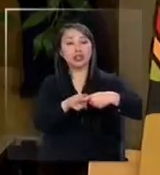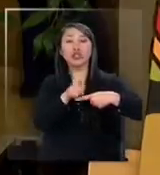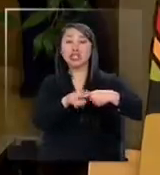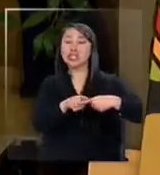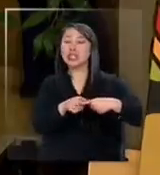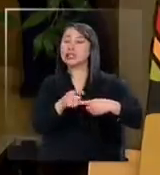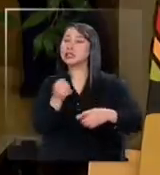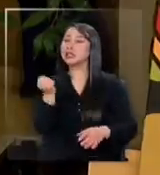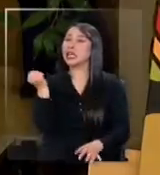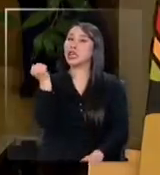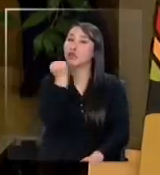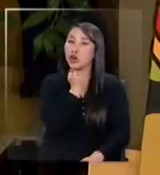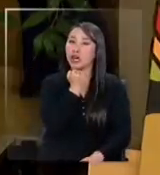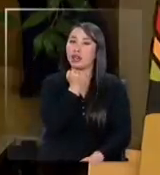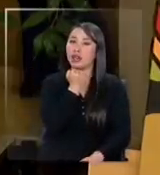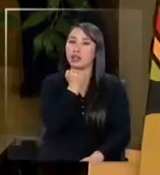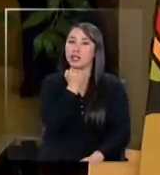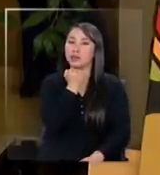error